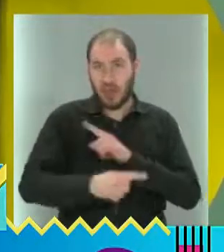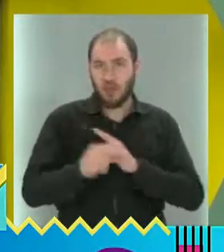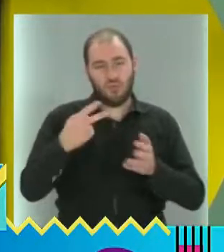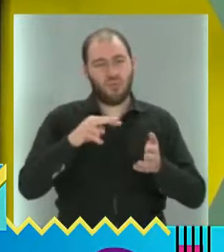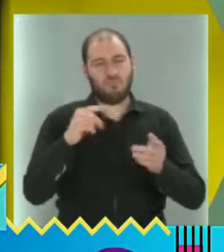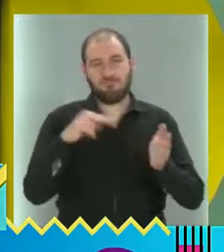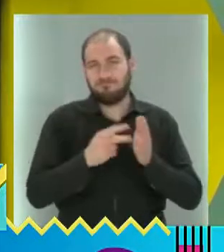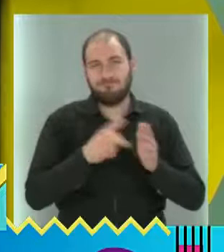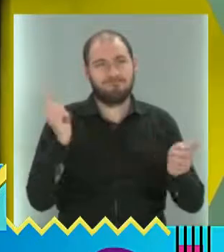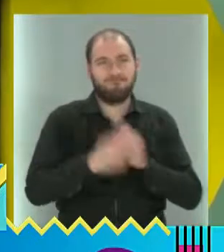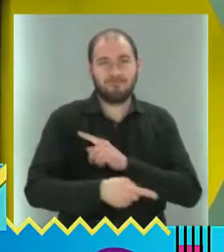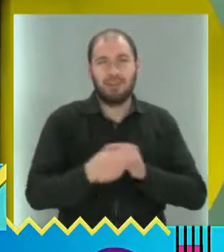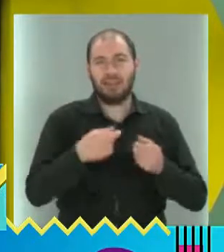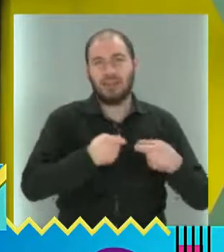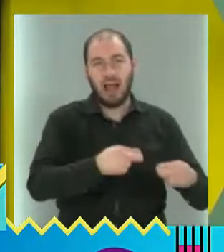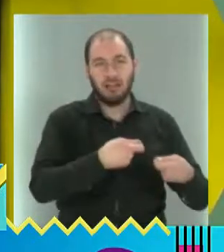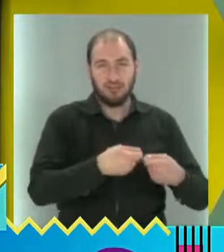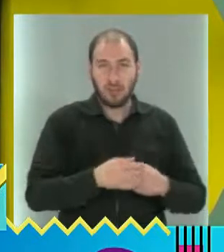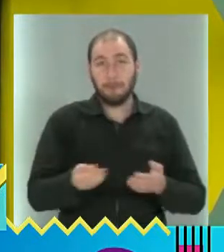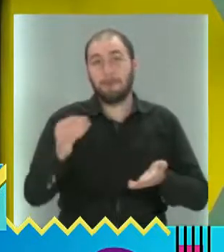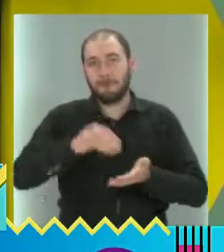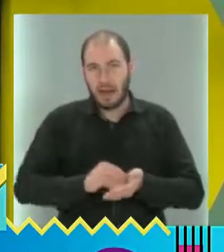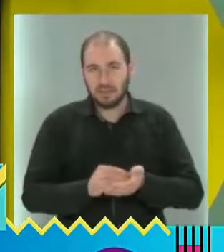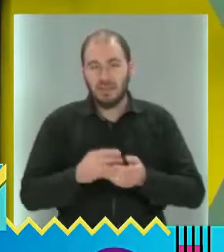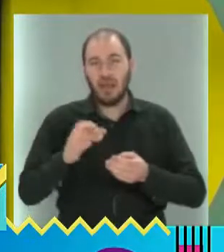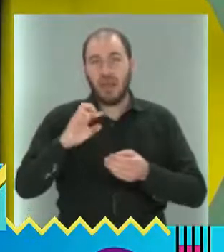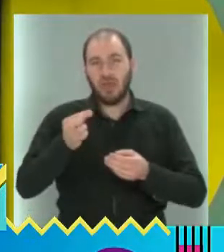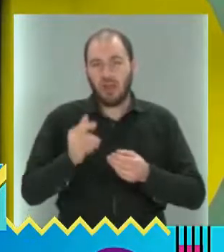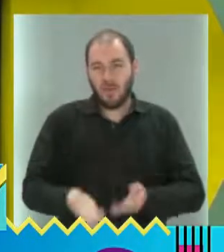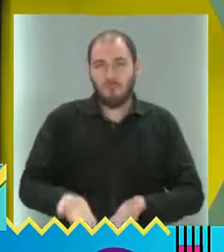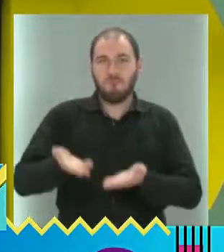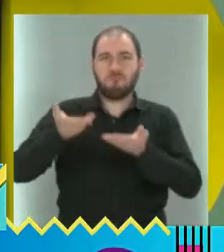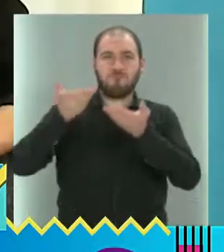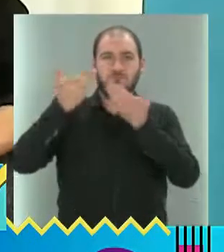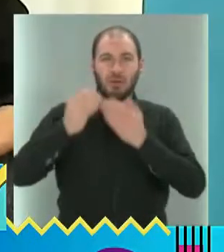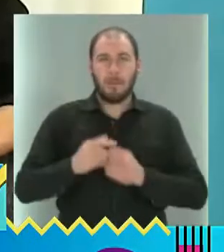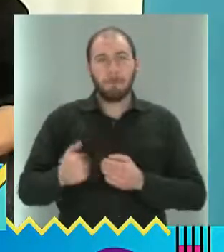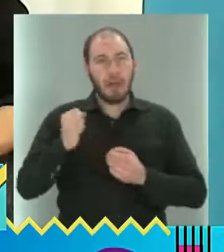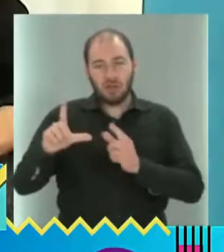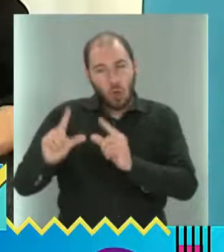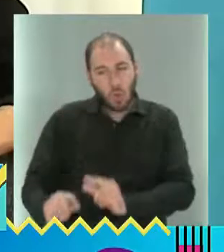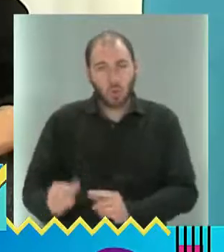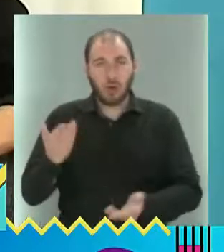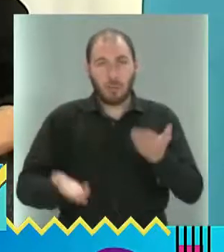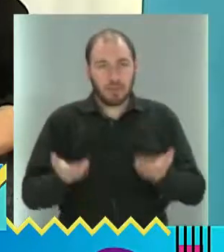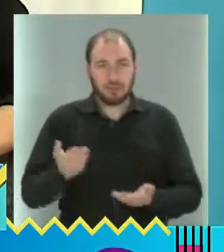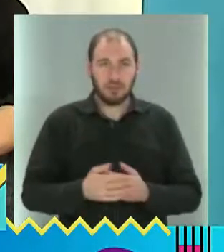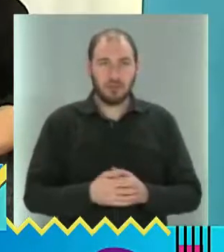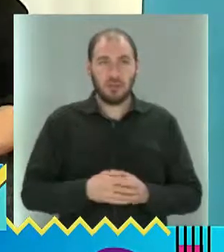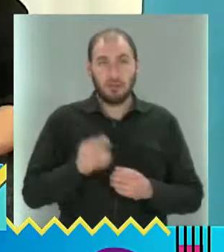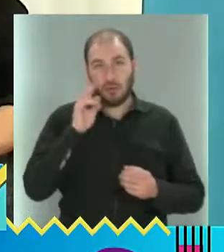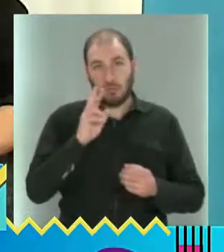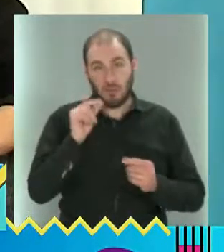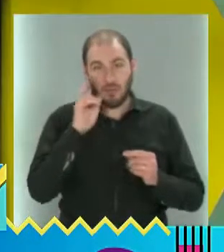impacta, digamos, en el costo. A eso le agregás la devaluación que ha tenido, digamos, el peso frente al dólar y cuando, bueno, vos veas los